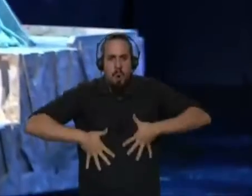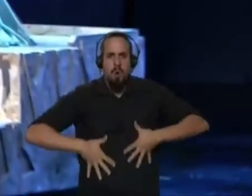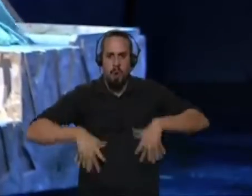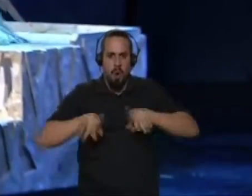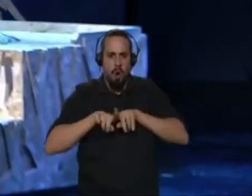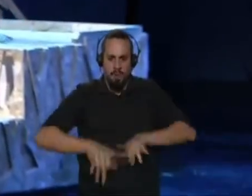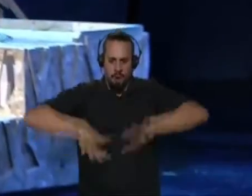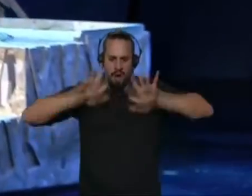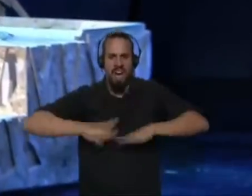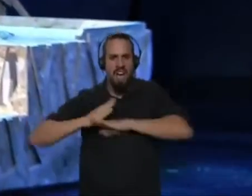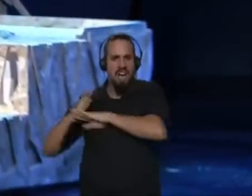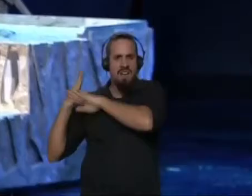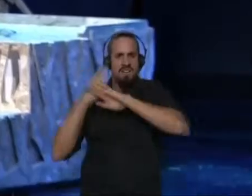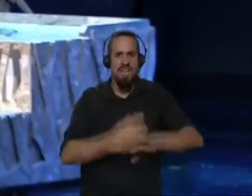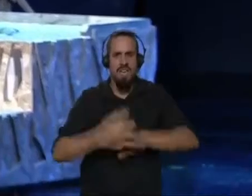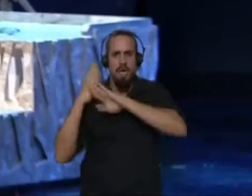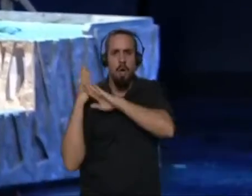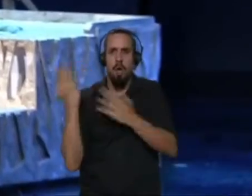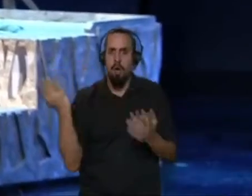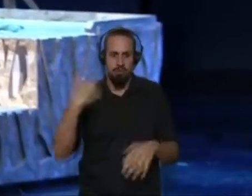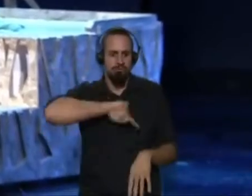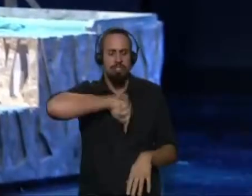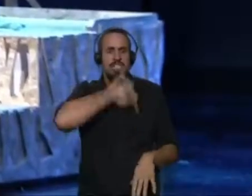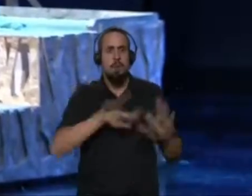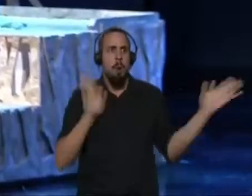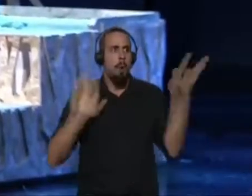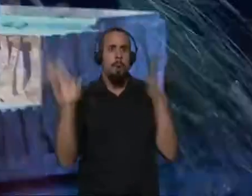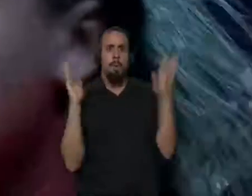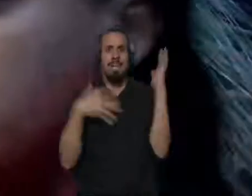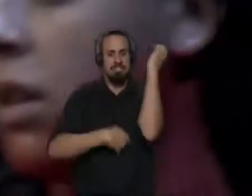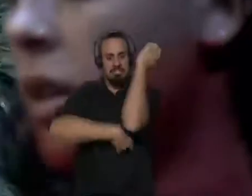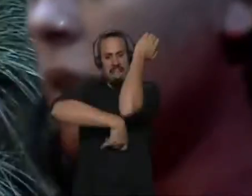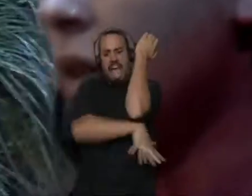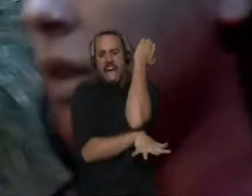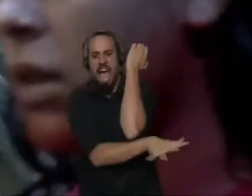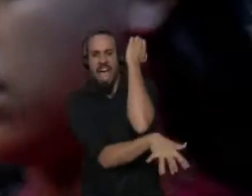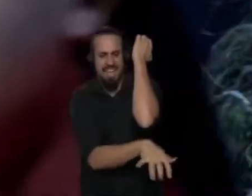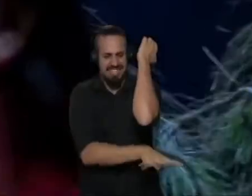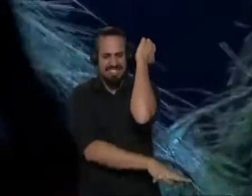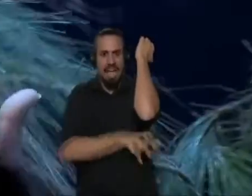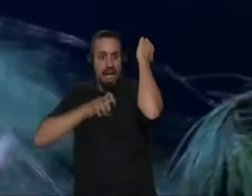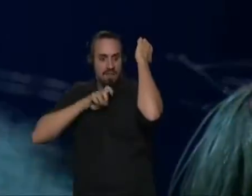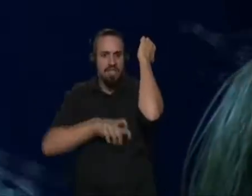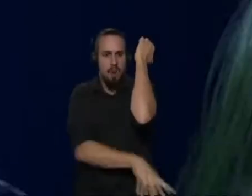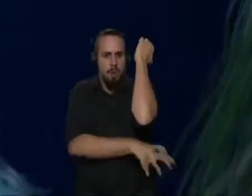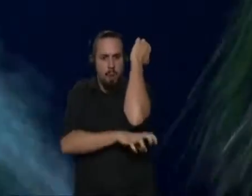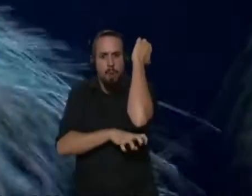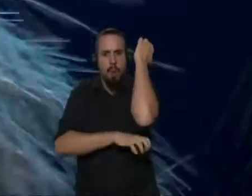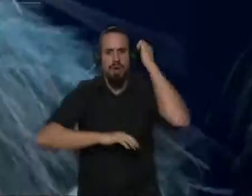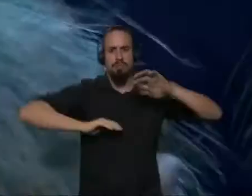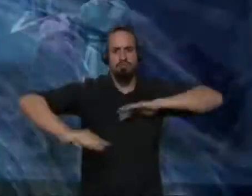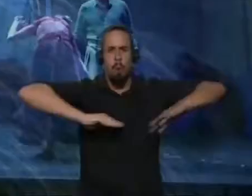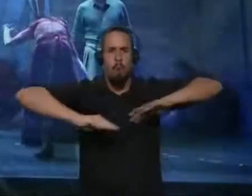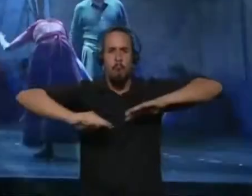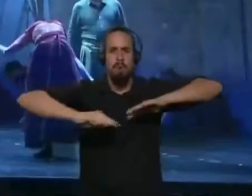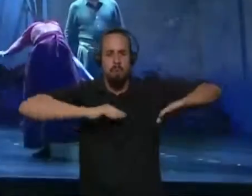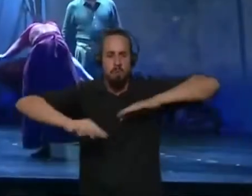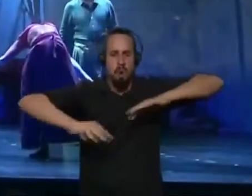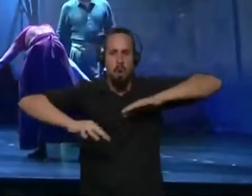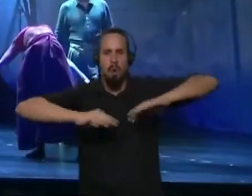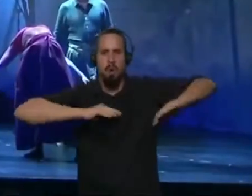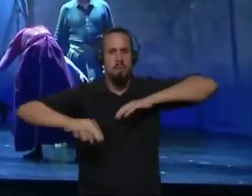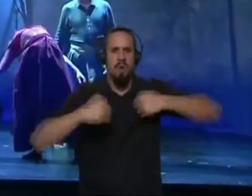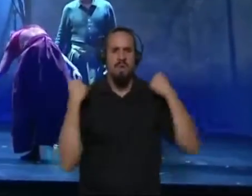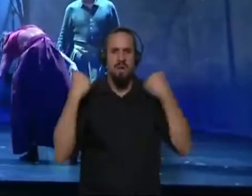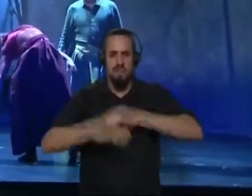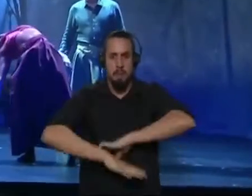hecho nido y no quisiera irse. Lo sentimos cuando nuestras raíces nos dijeron que la tierra temblaba, que lo hacía cada vez con